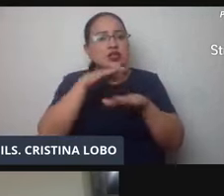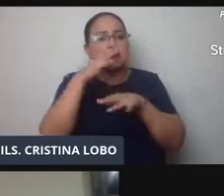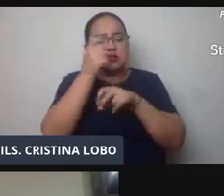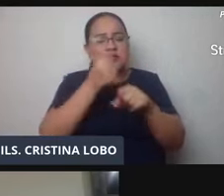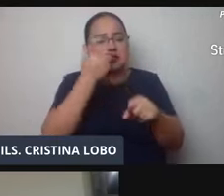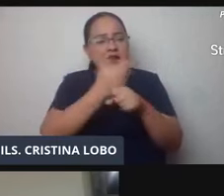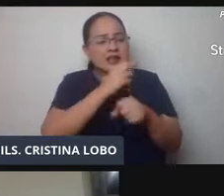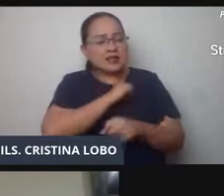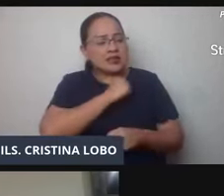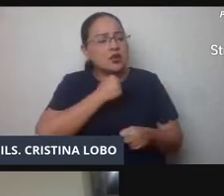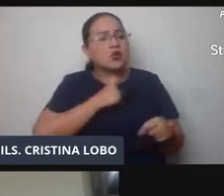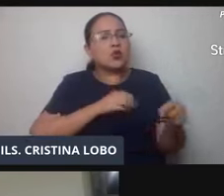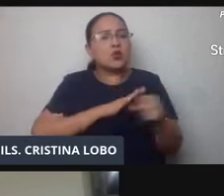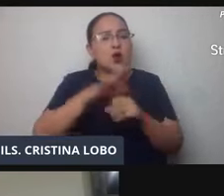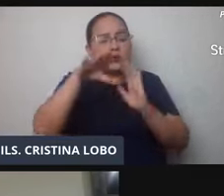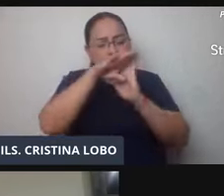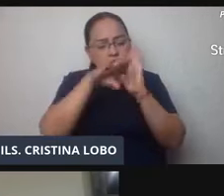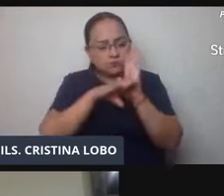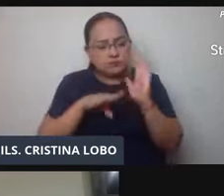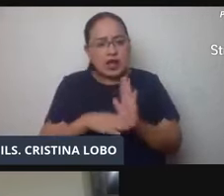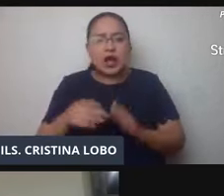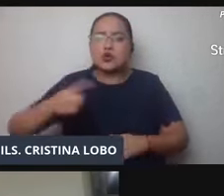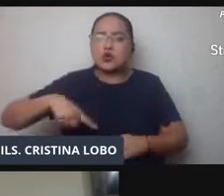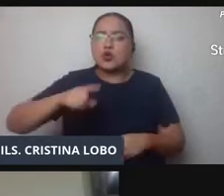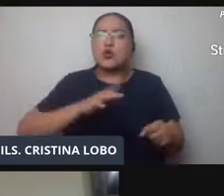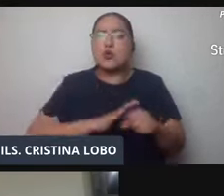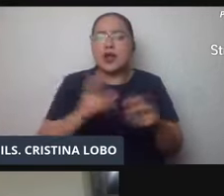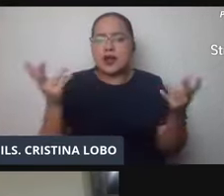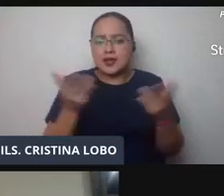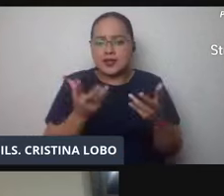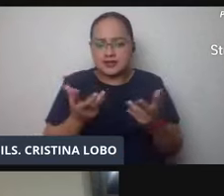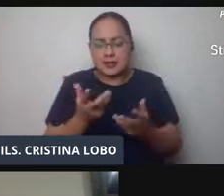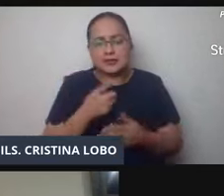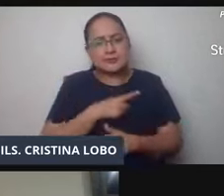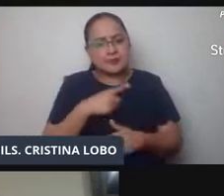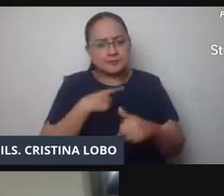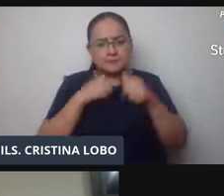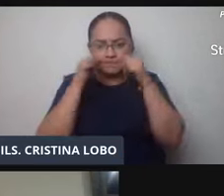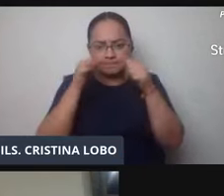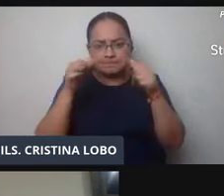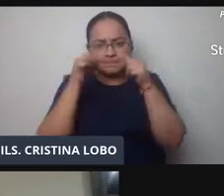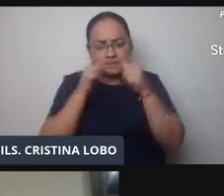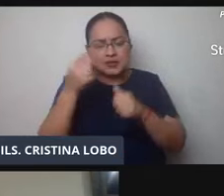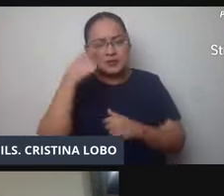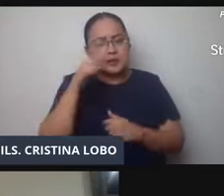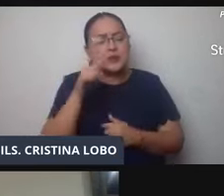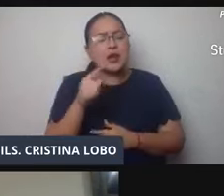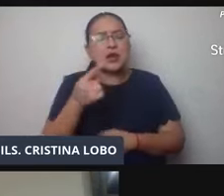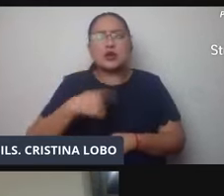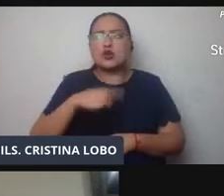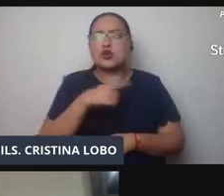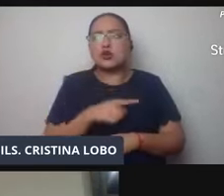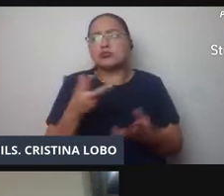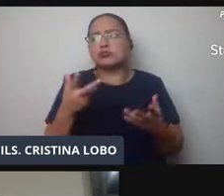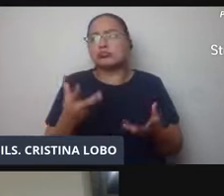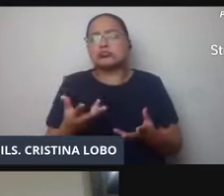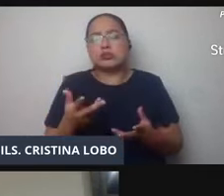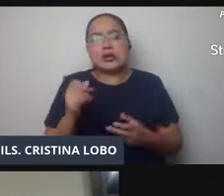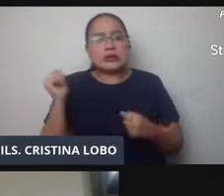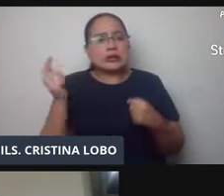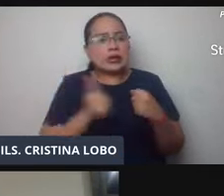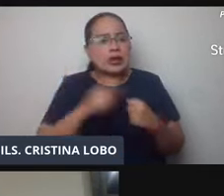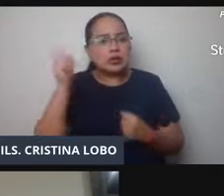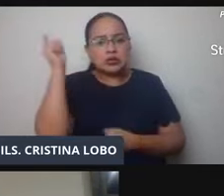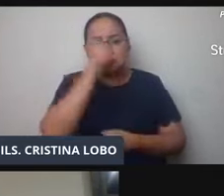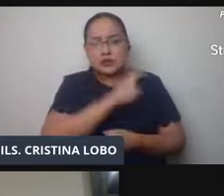estarán informando qué debemos hacer y cómo debemos hacerlo para pues no tener complicaciones y que no